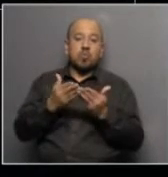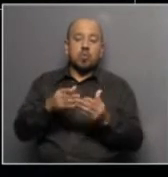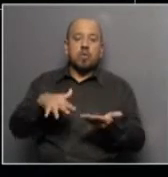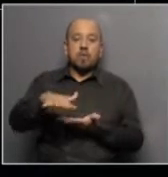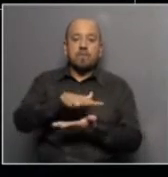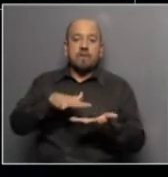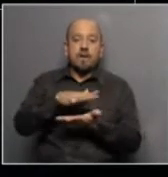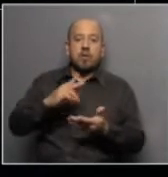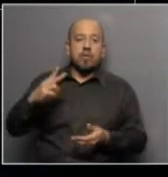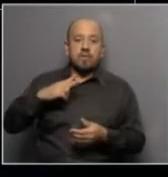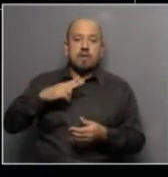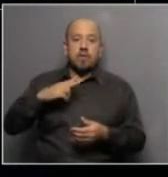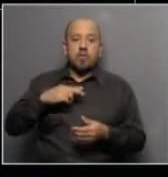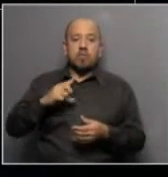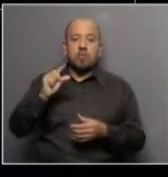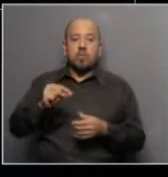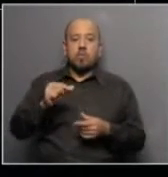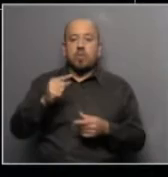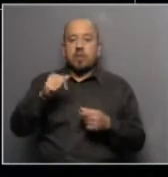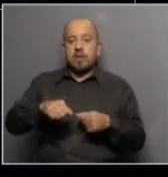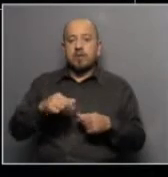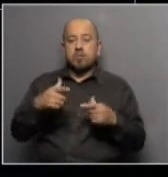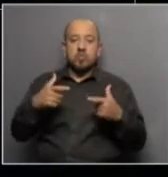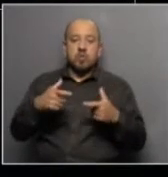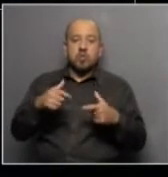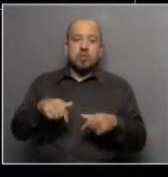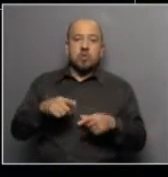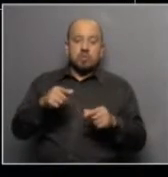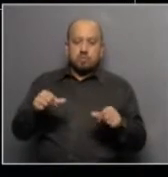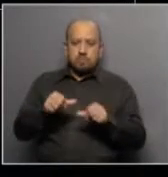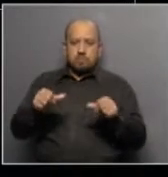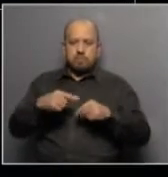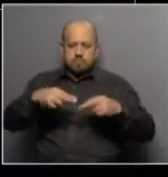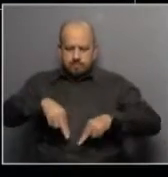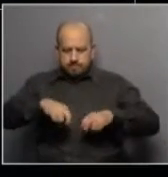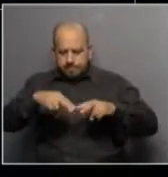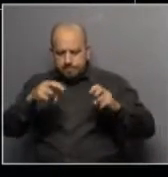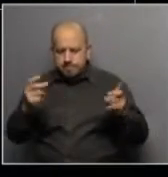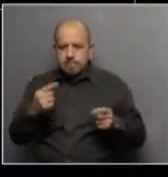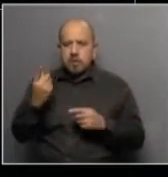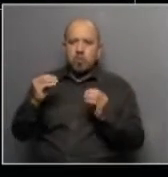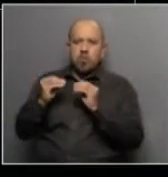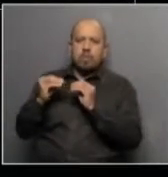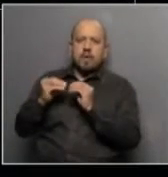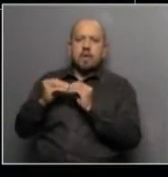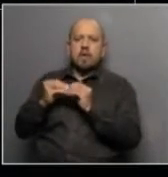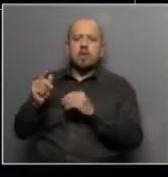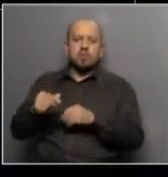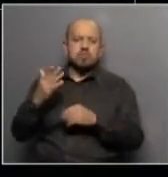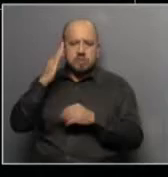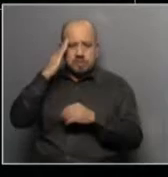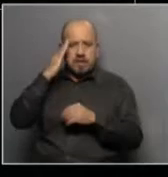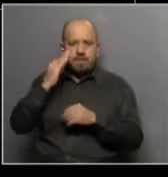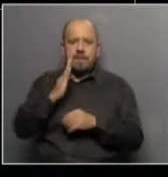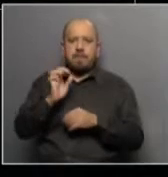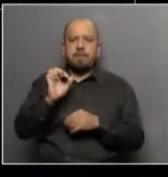países de Latinoamérica. Acá, bueno, yo tuve la suerte de compartir este trabajo de investigación junto con Marcelo Pérez, que es uno de los principales referentes en el tema